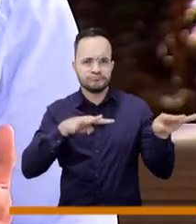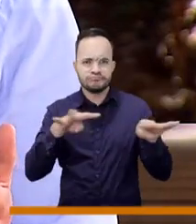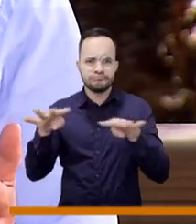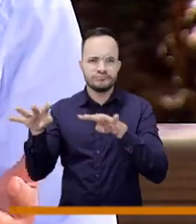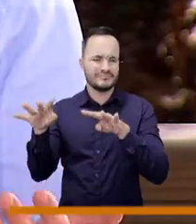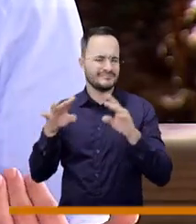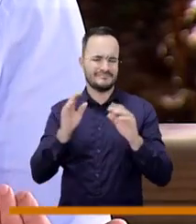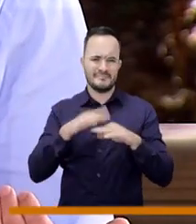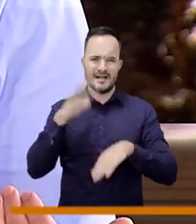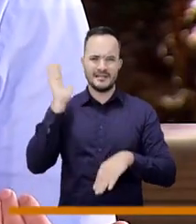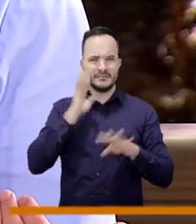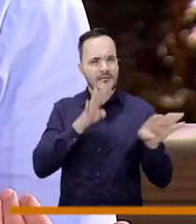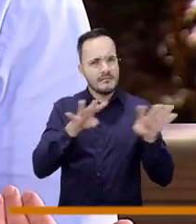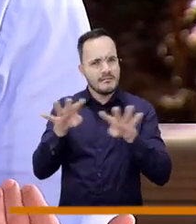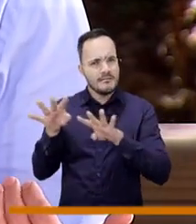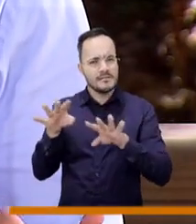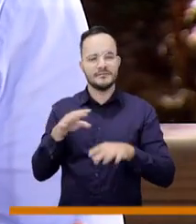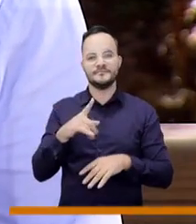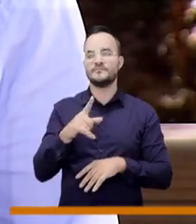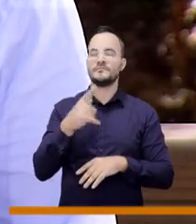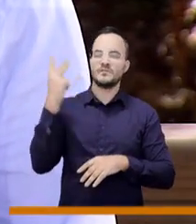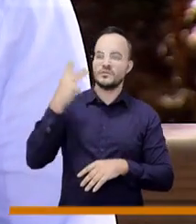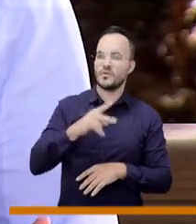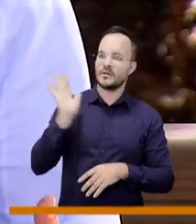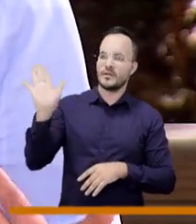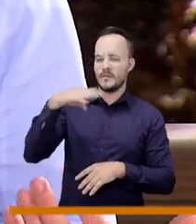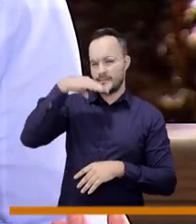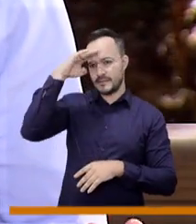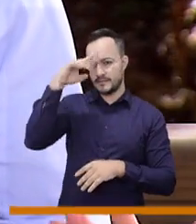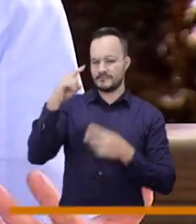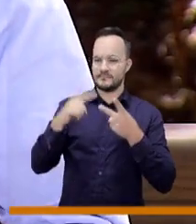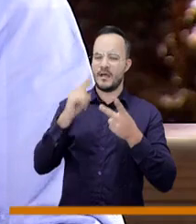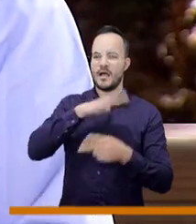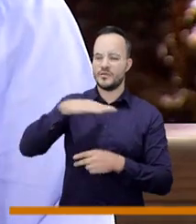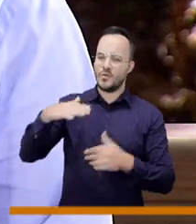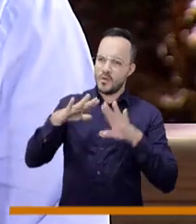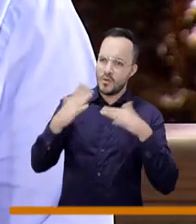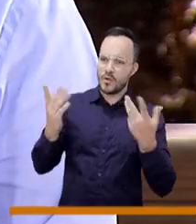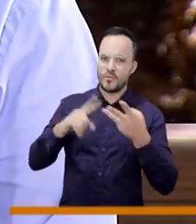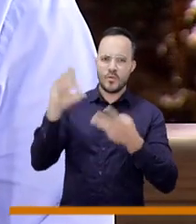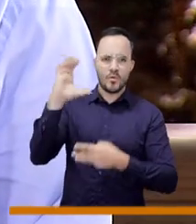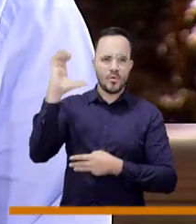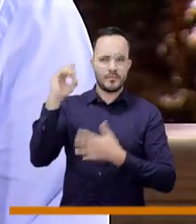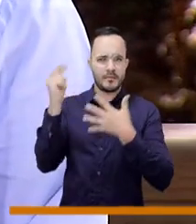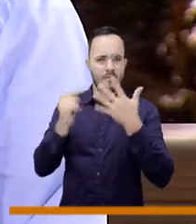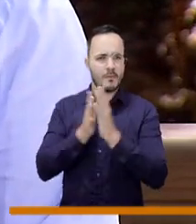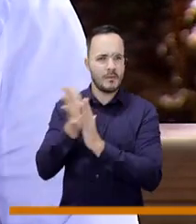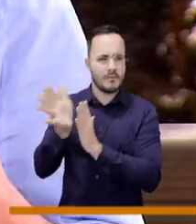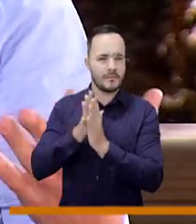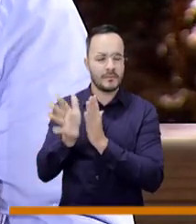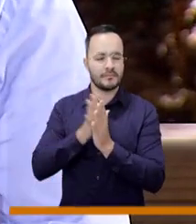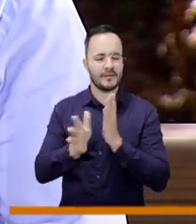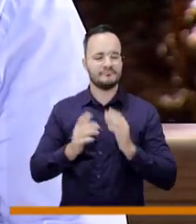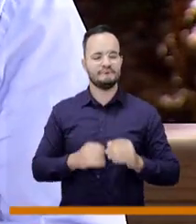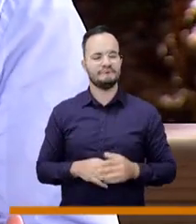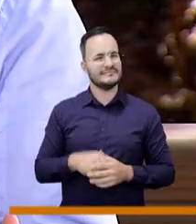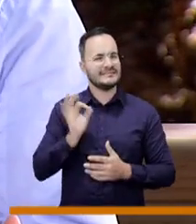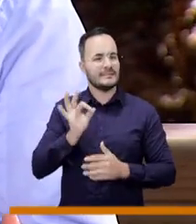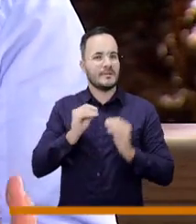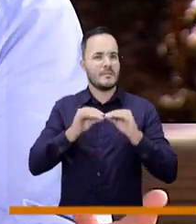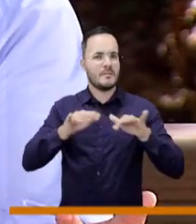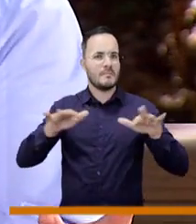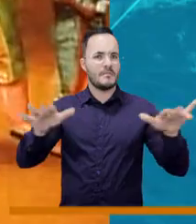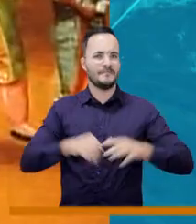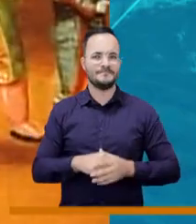que hablaban de Medellín, de Antioquia, de Colombia. Y qué emocionante era